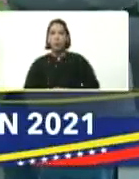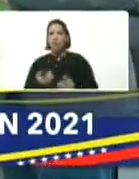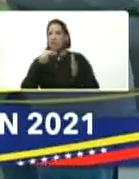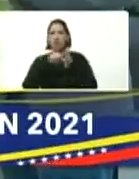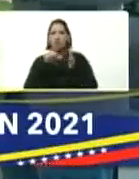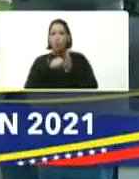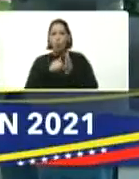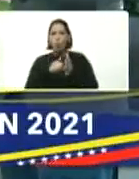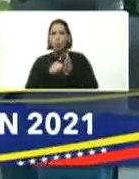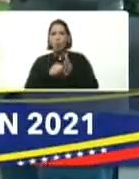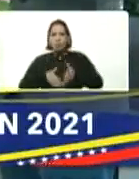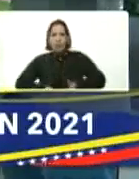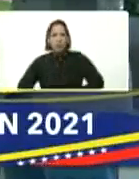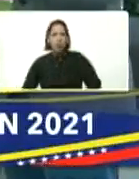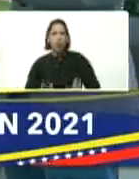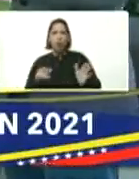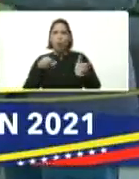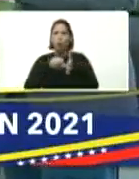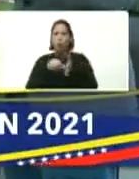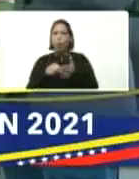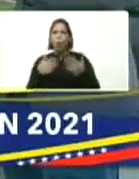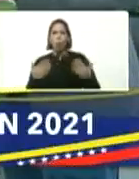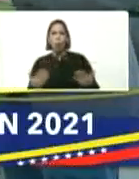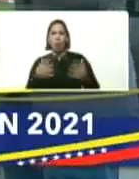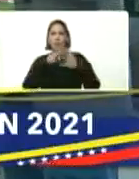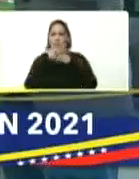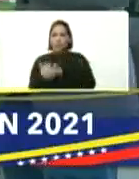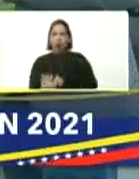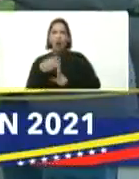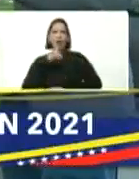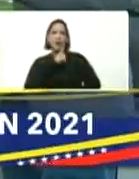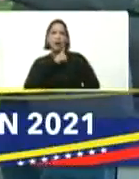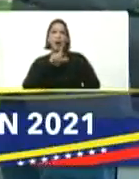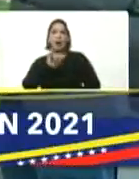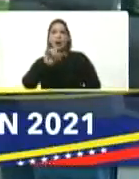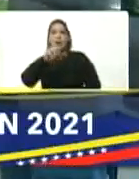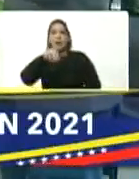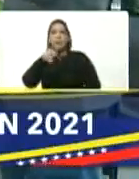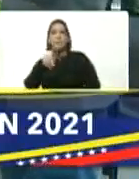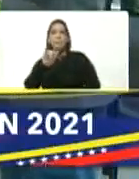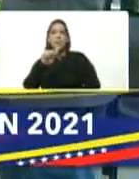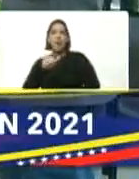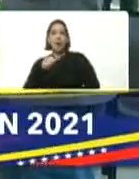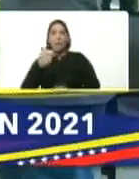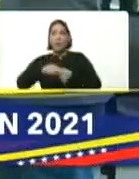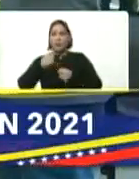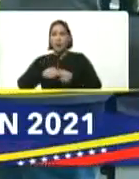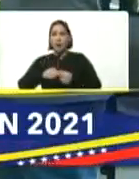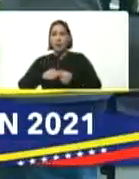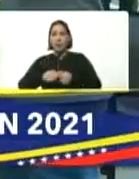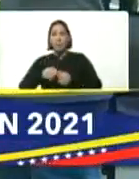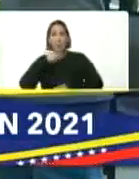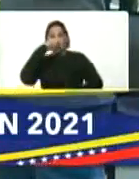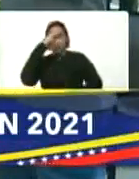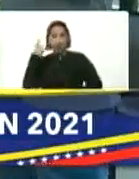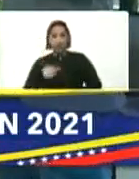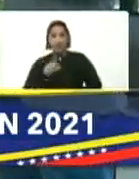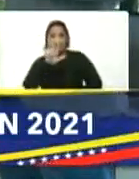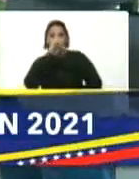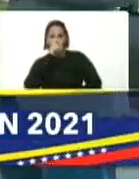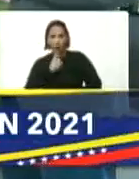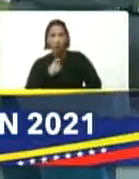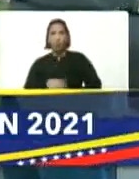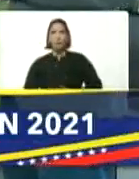viene él, sus raíces, de ese barriecito llamado La Limpia allá en Maracaibo. Mi papá tenía 5 años, presidente. Y